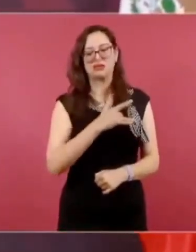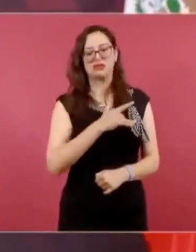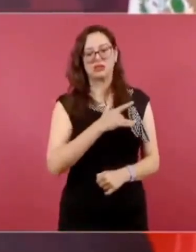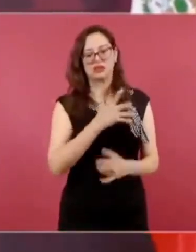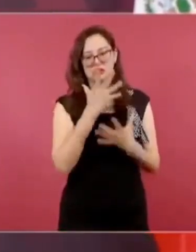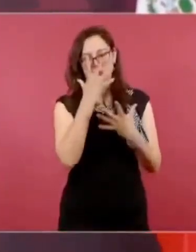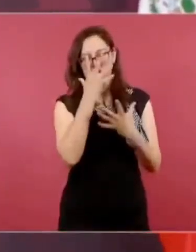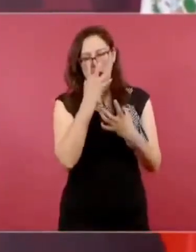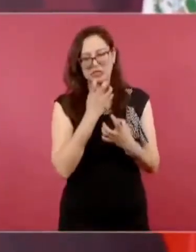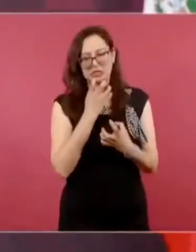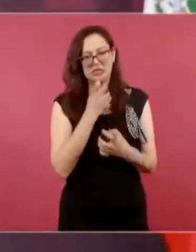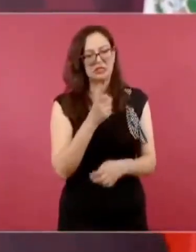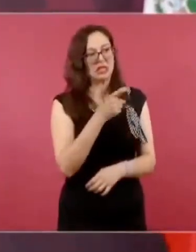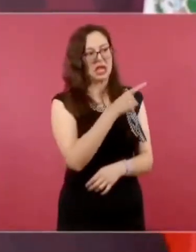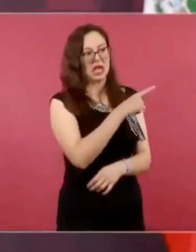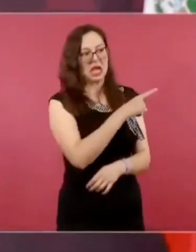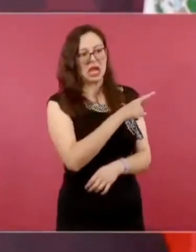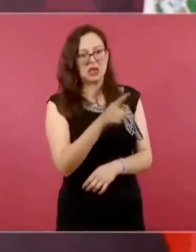autoritario,